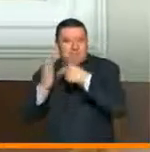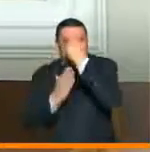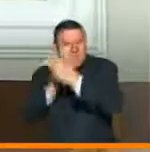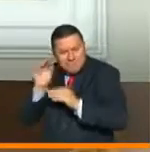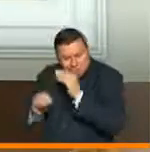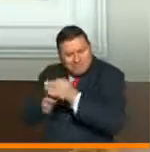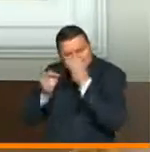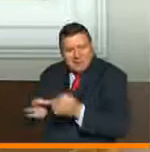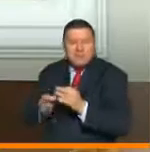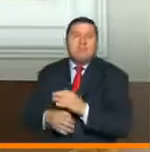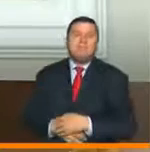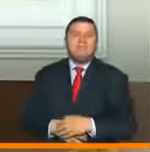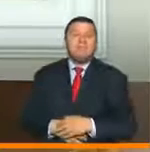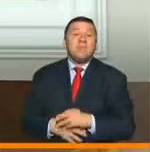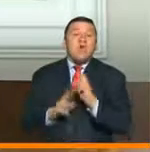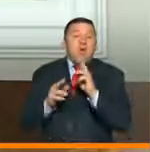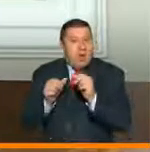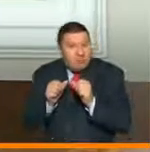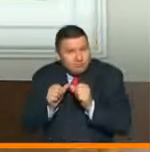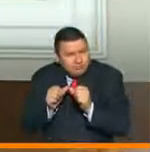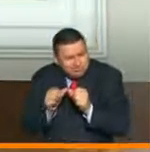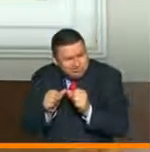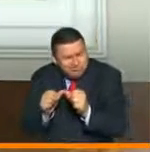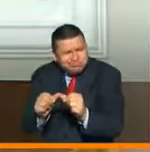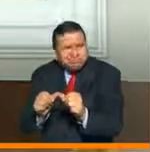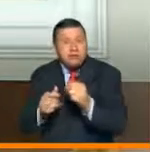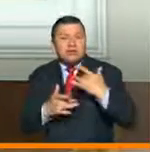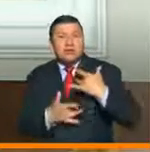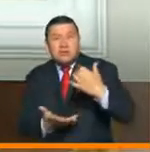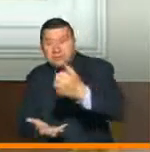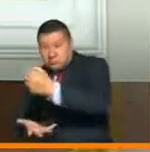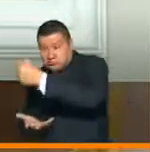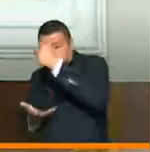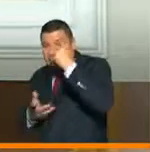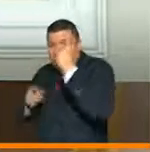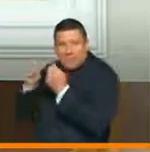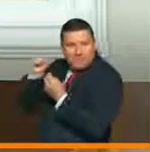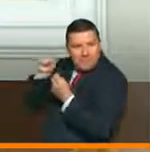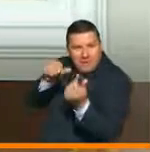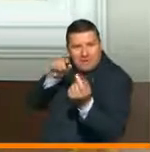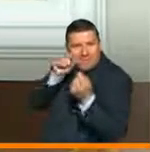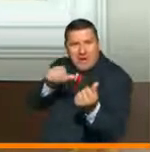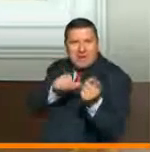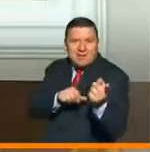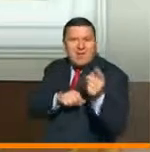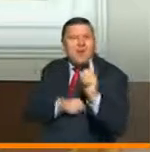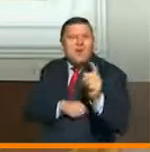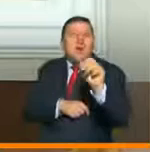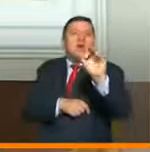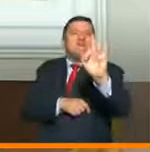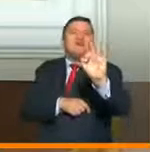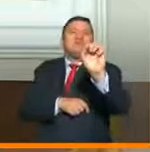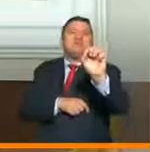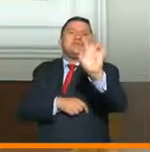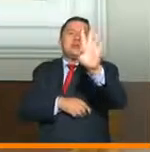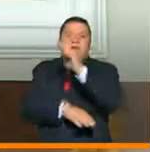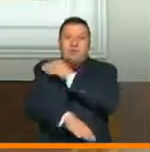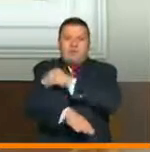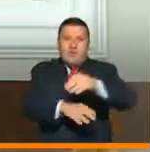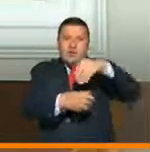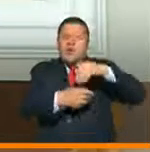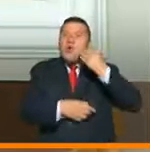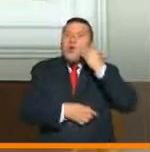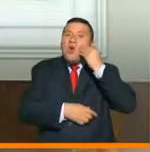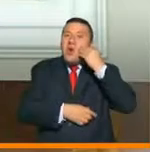lugar mantener el ingreso solidario que ha beneficiado a 3.4 millones